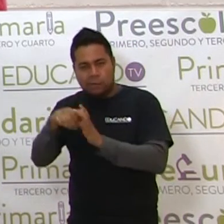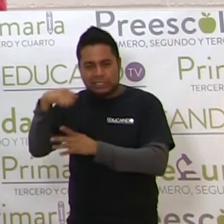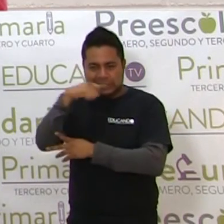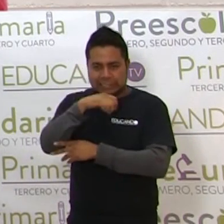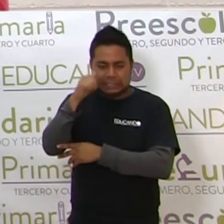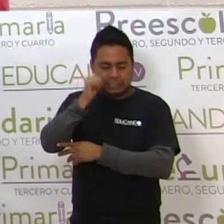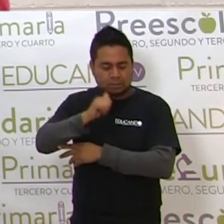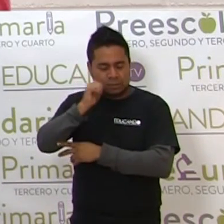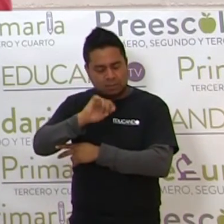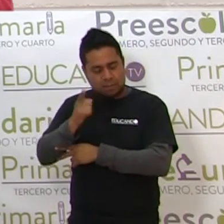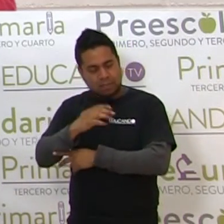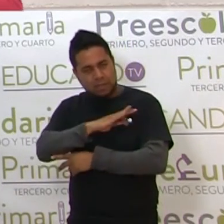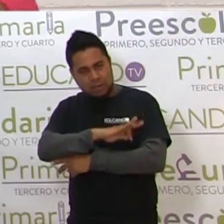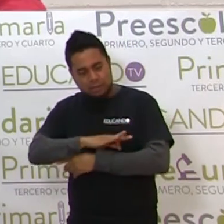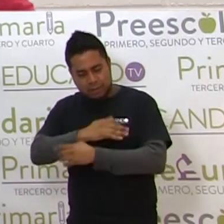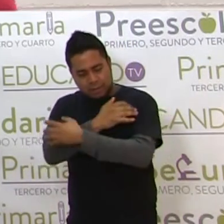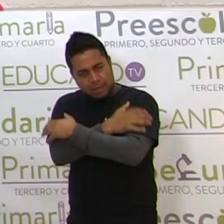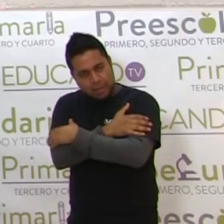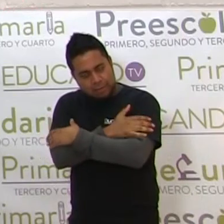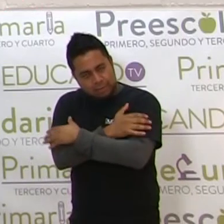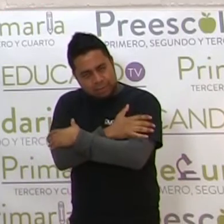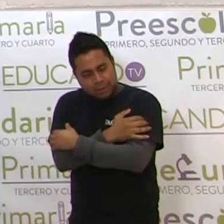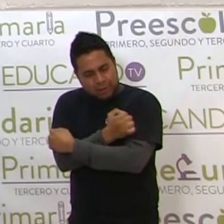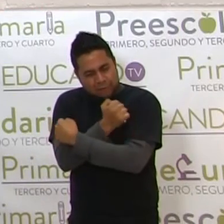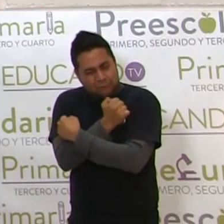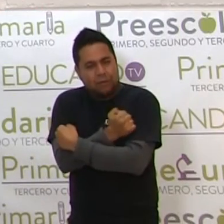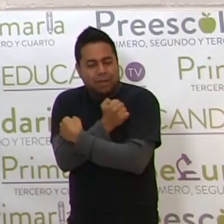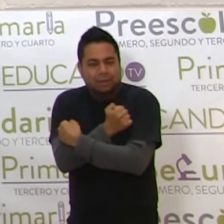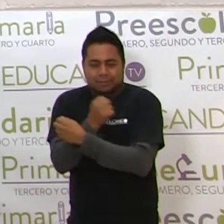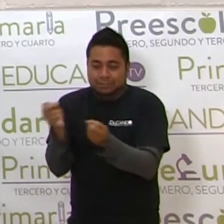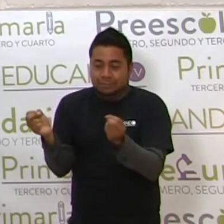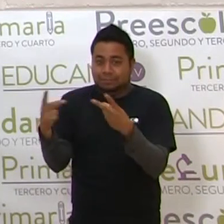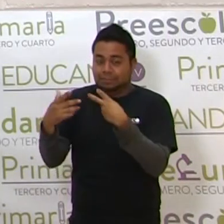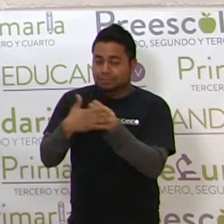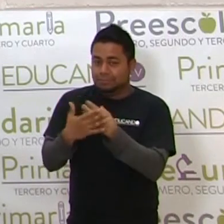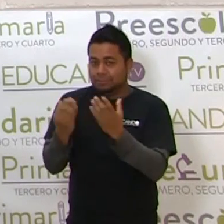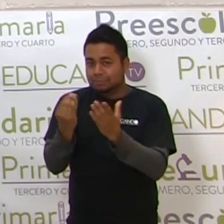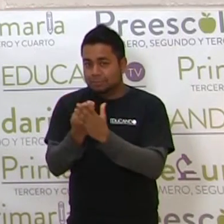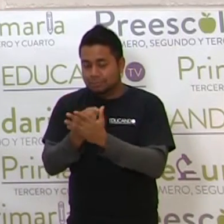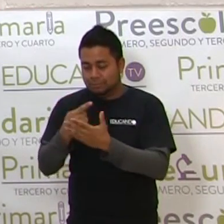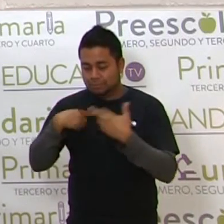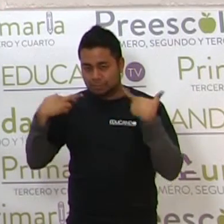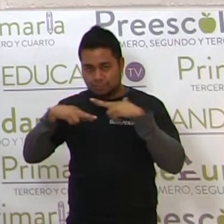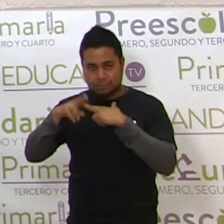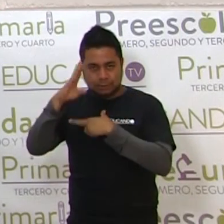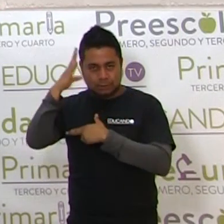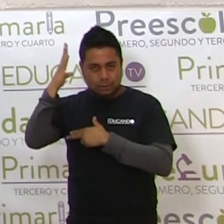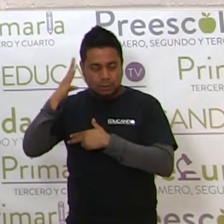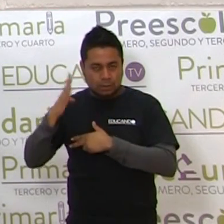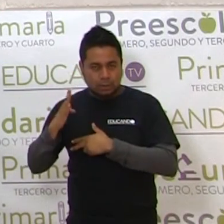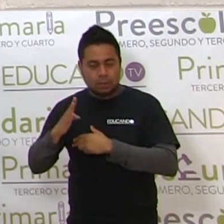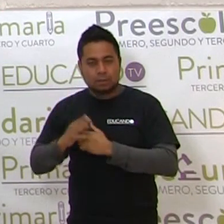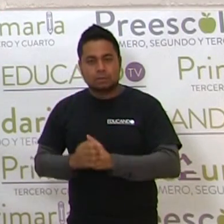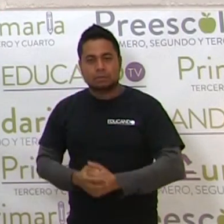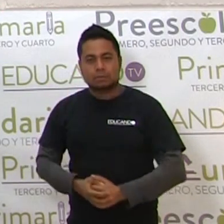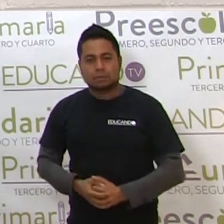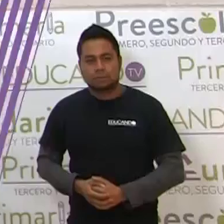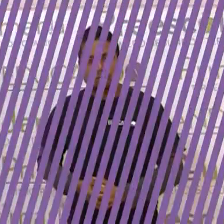todo se muy feliz Te mando un abrazo de oso y nos vemos en la siguiente sesión soy la maestra blanca